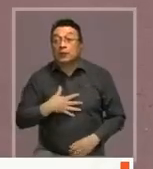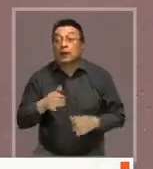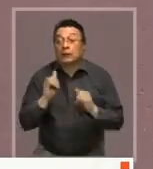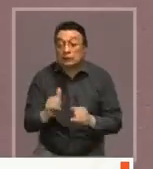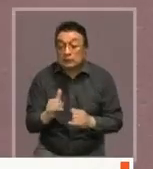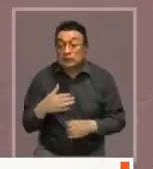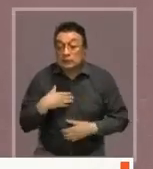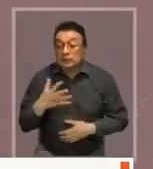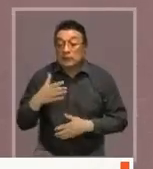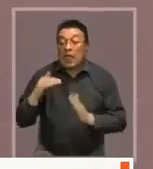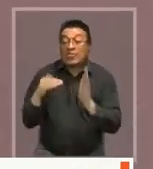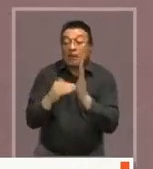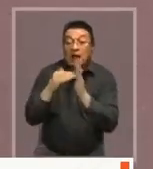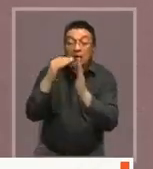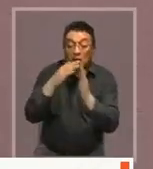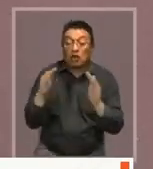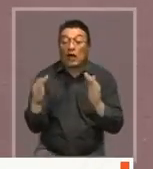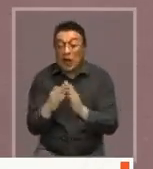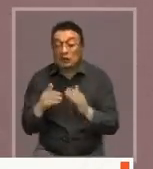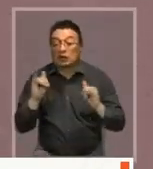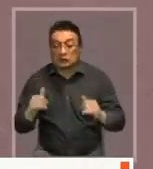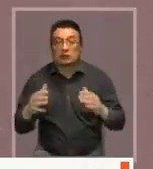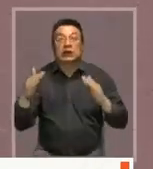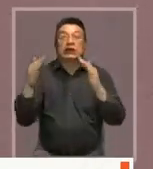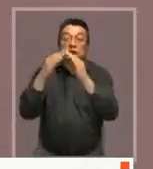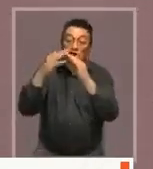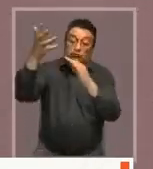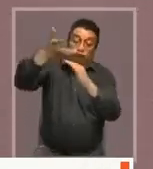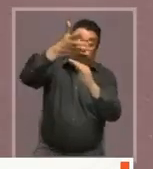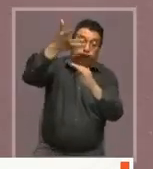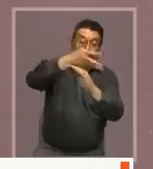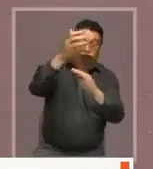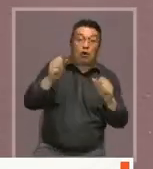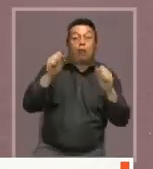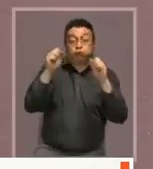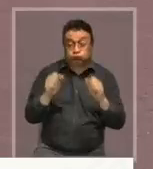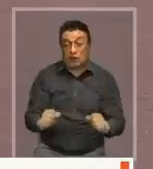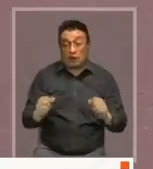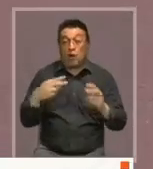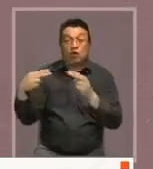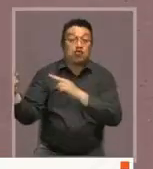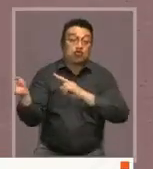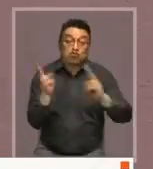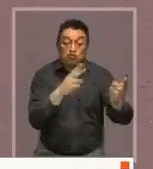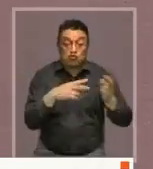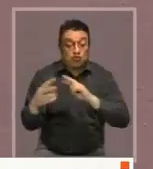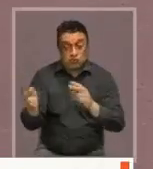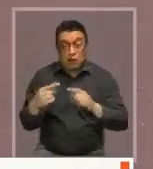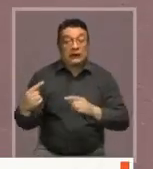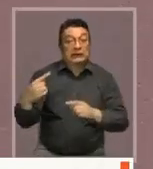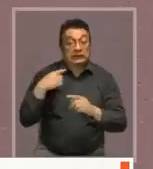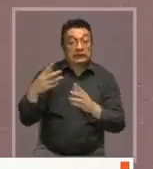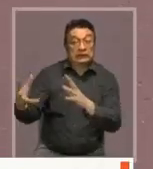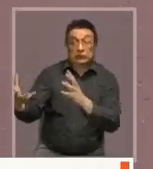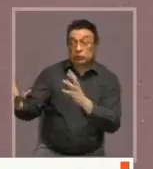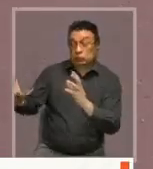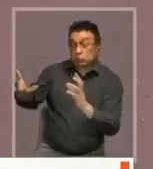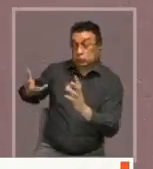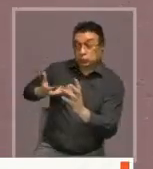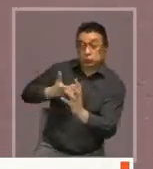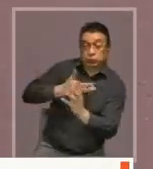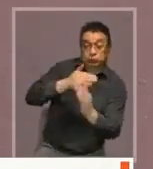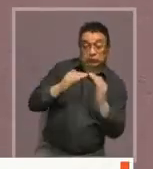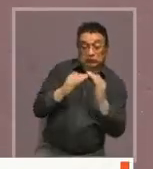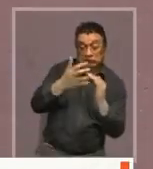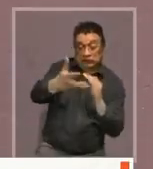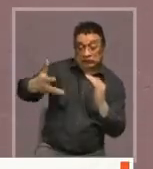sus departamentos se vean. Yo creo que sí se pueden quemar los techos de nuestros departamentos porque el fuego, el viento que está, nos está jugando a favor y está rondeando todo. Entonces, lo